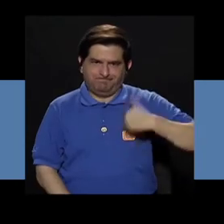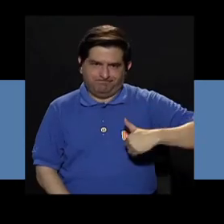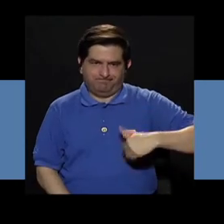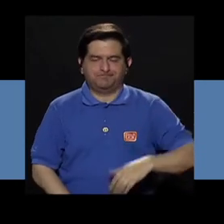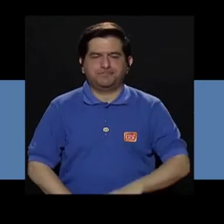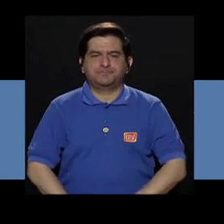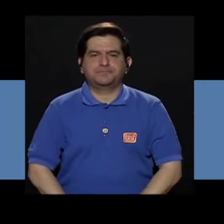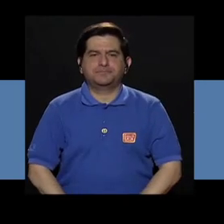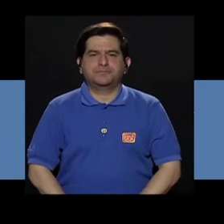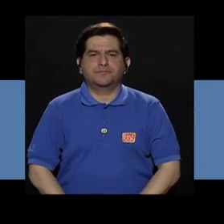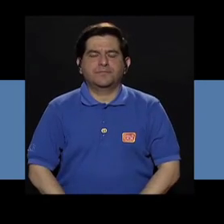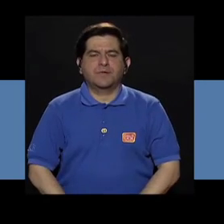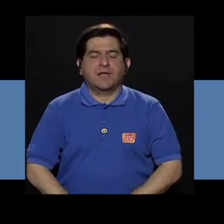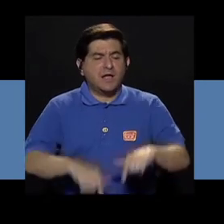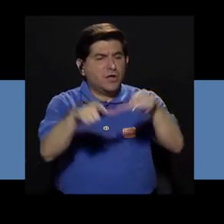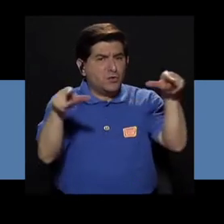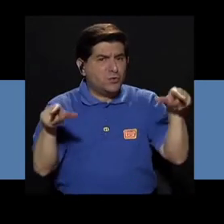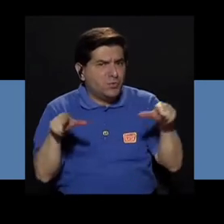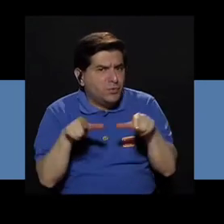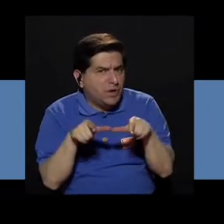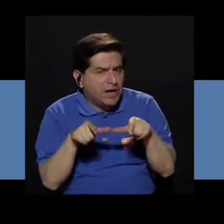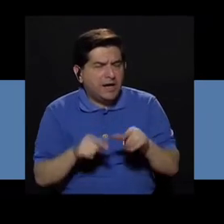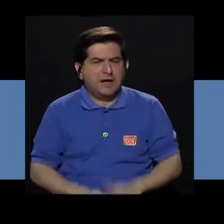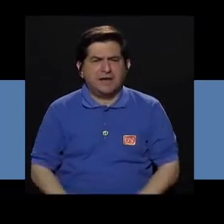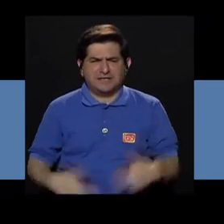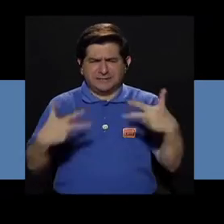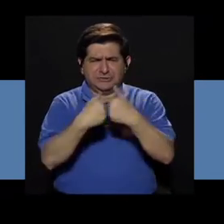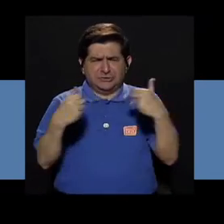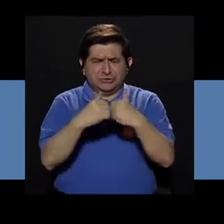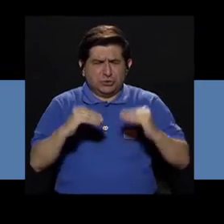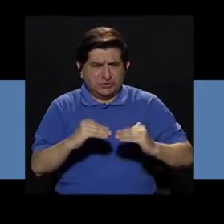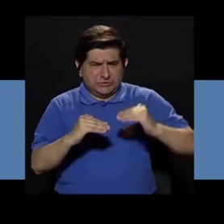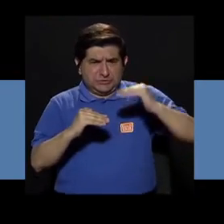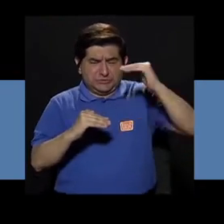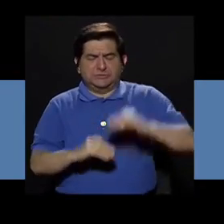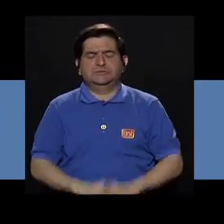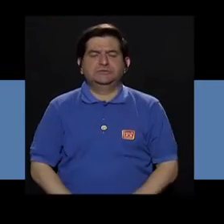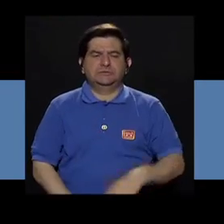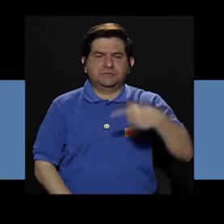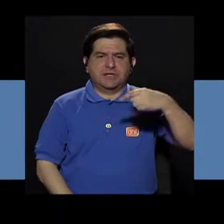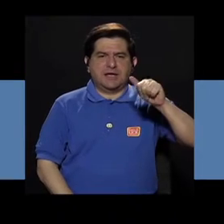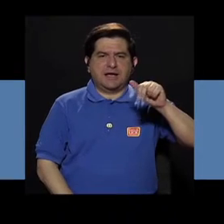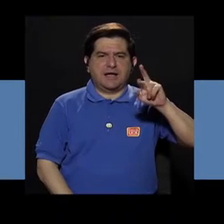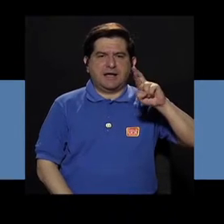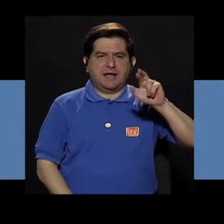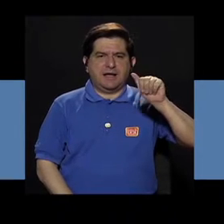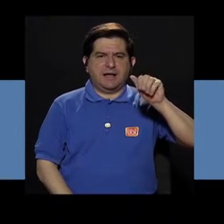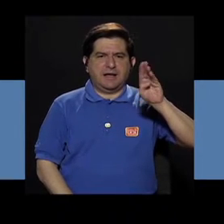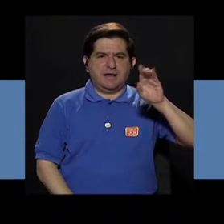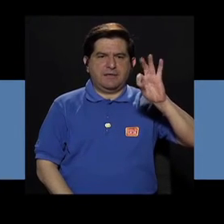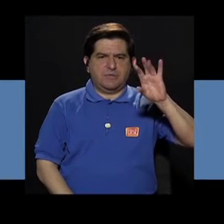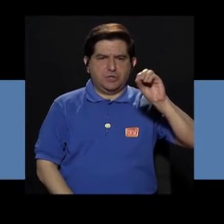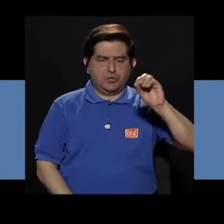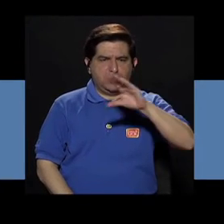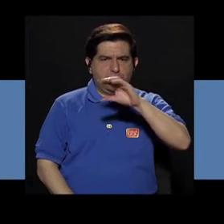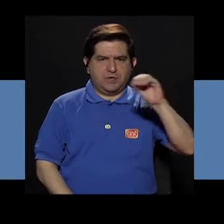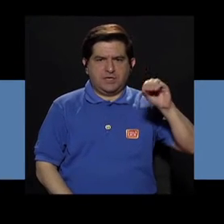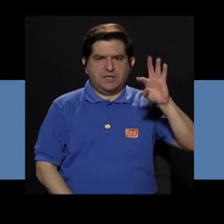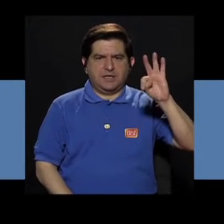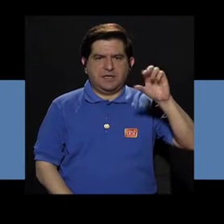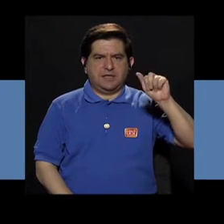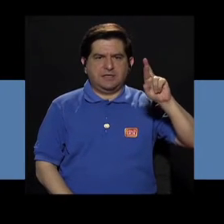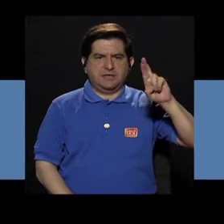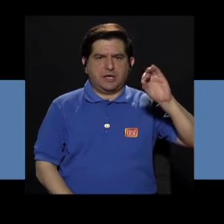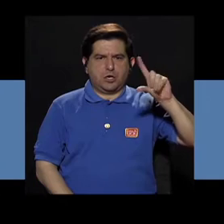hombres. Con respecto a los lugares donde hubo más choques, en Garavito y en Tárcoles fue donde